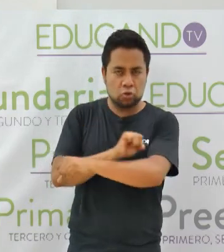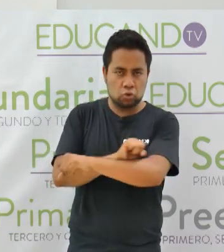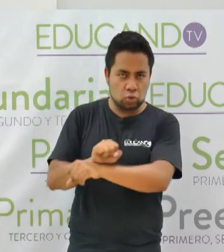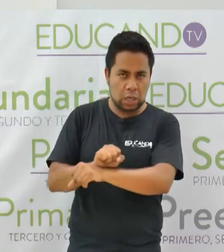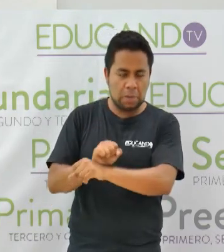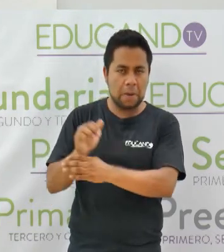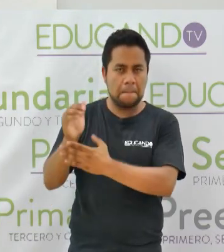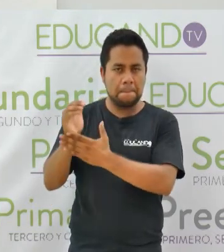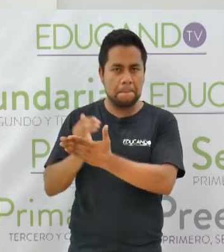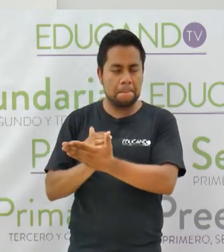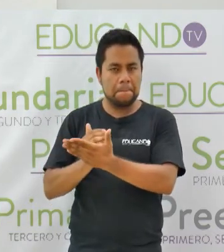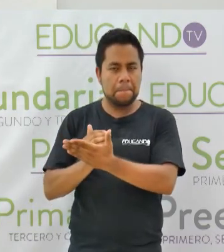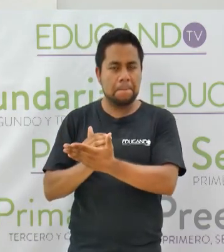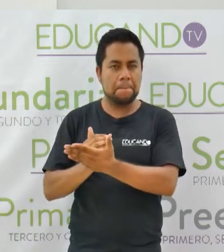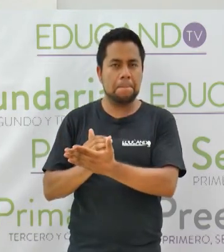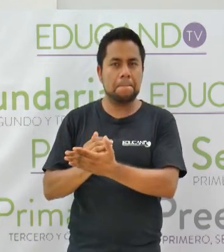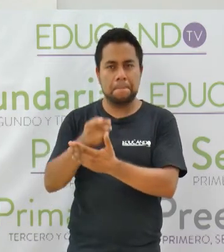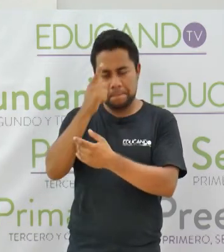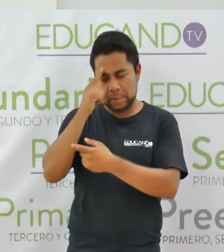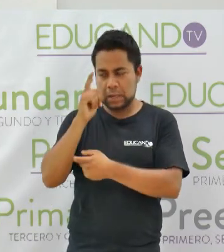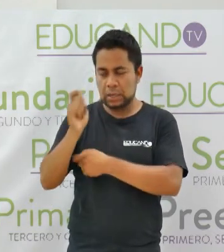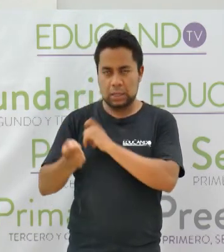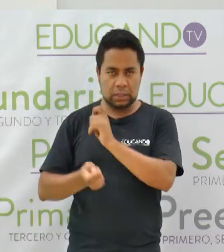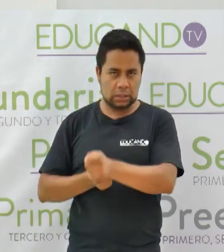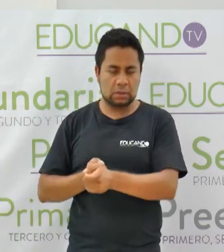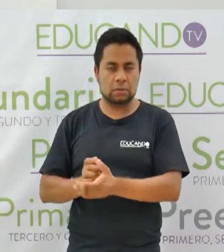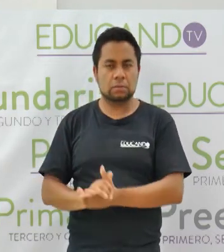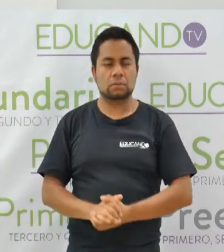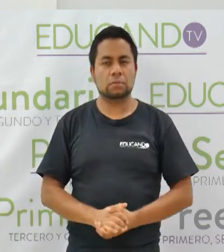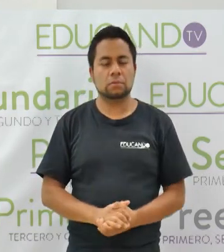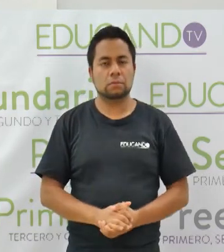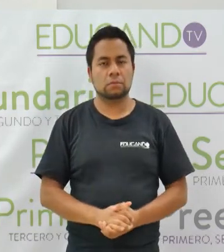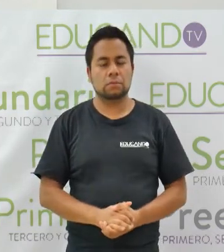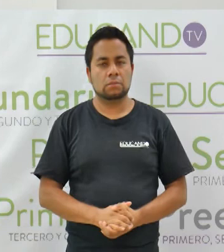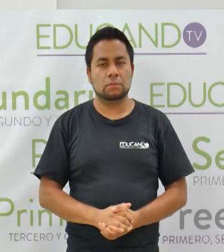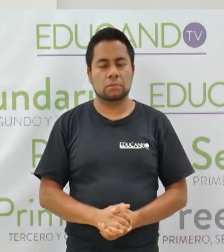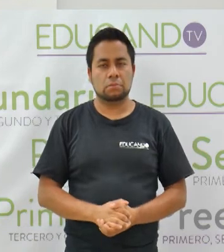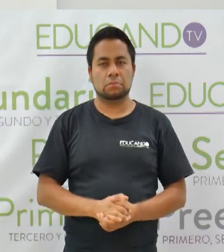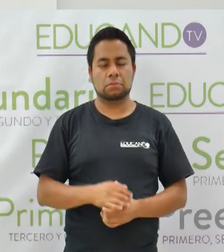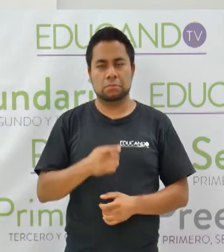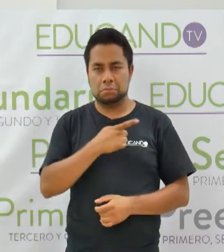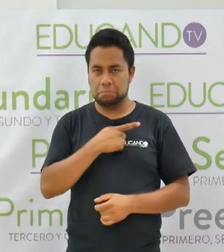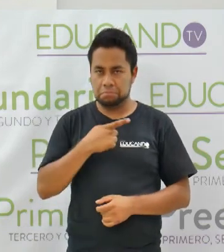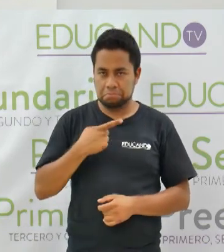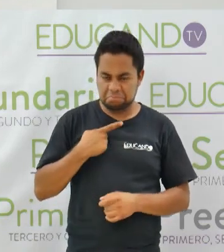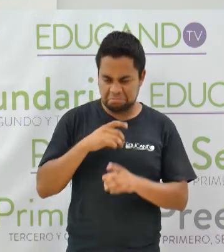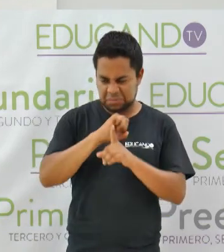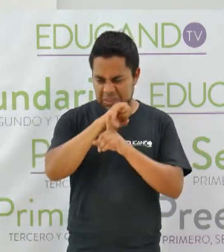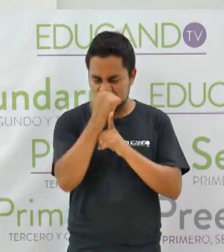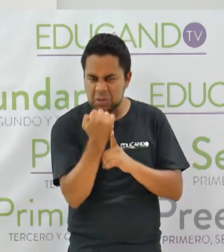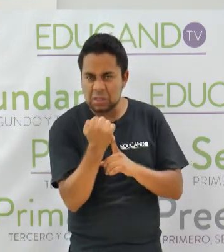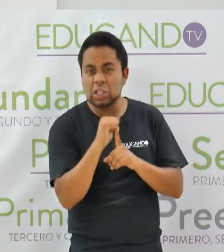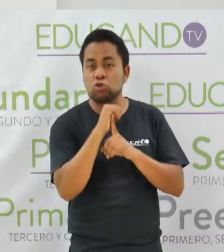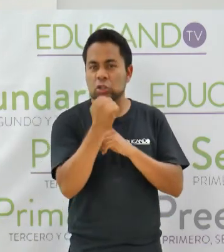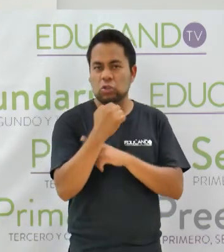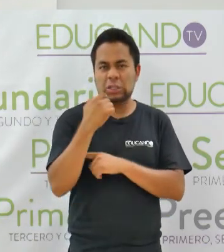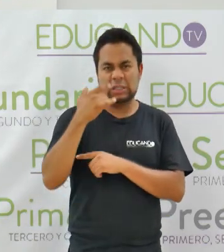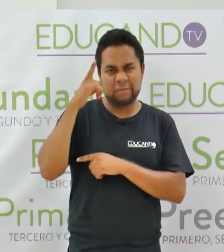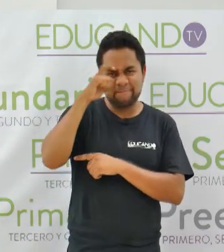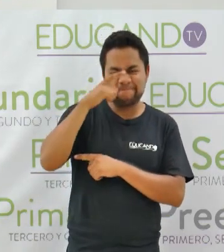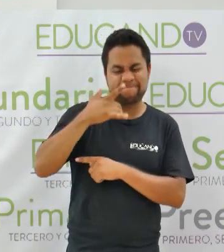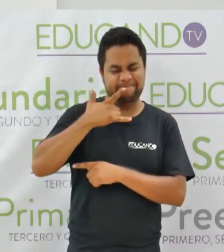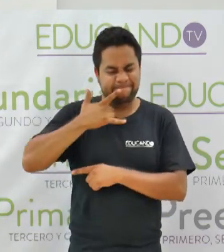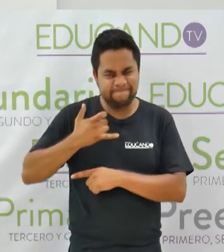coloquial o menos coloquial, perdón, el significado de la expresión. Hay que esforzarse en situaciones